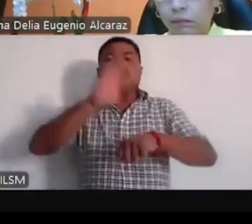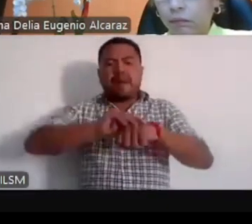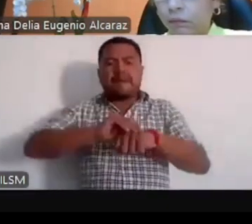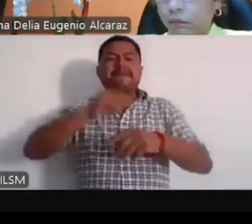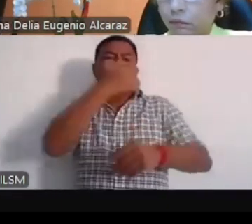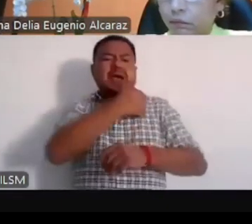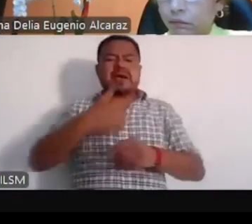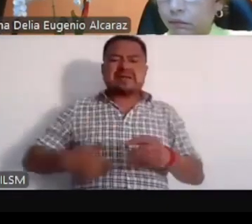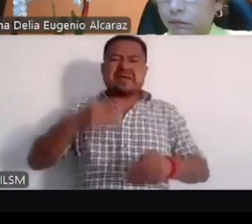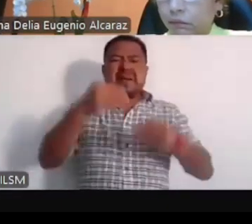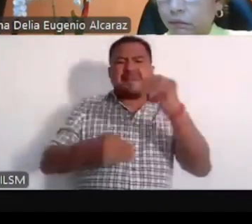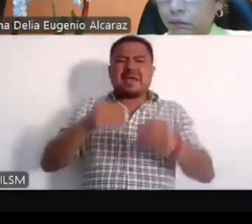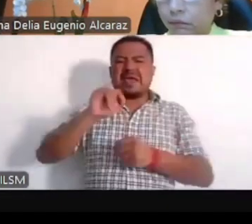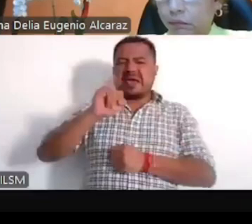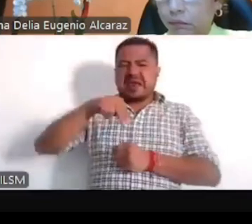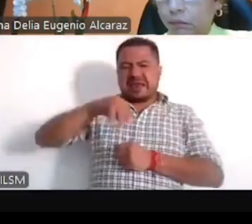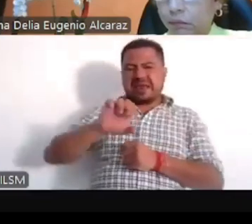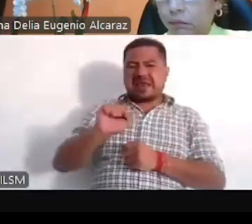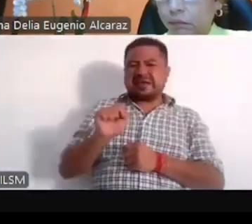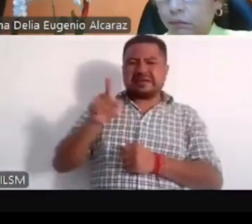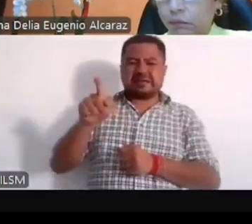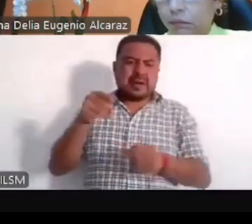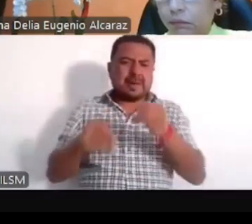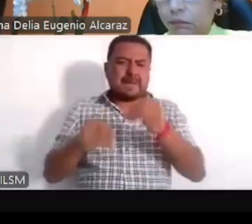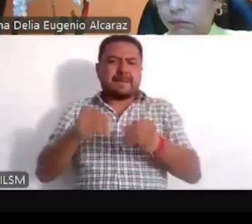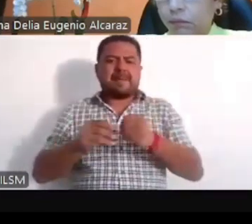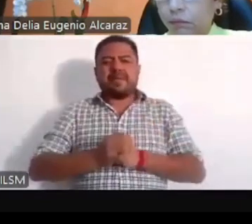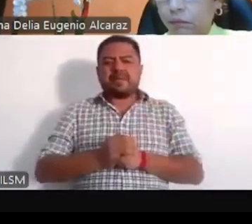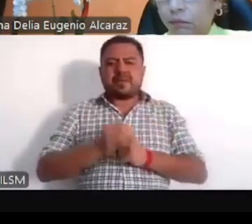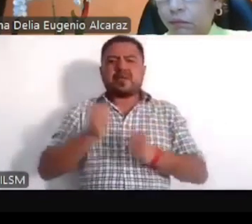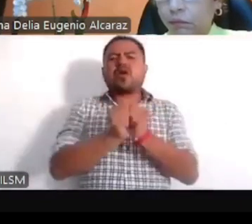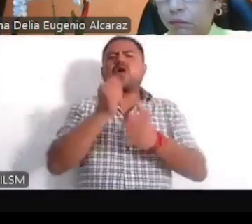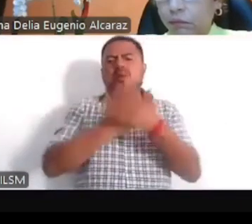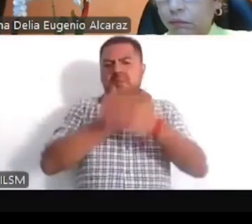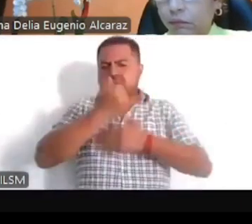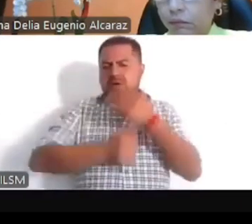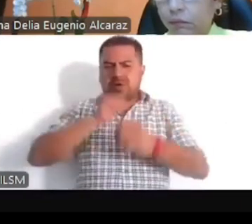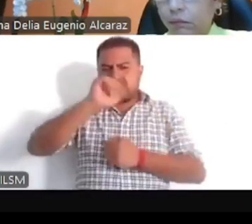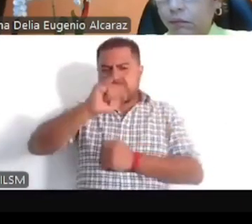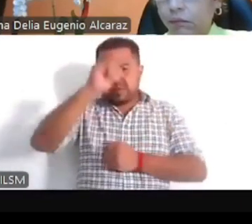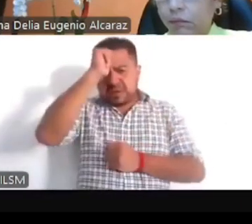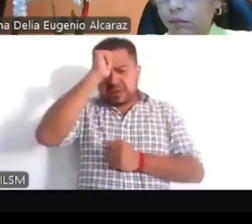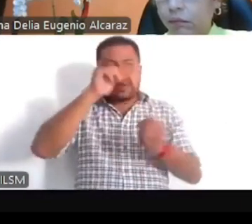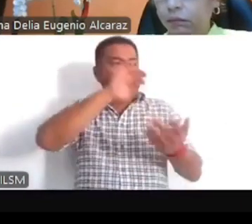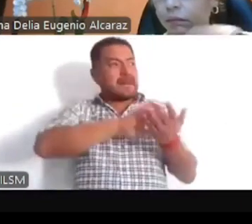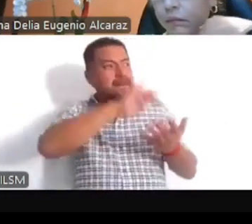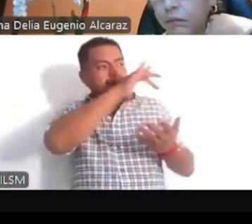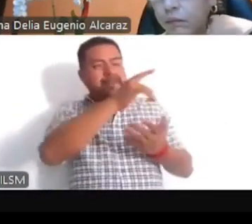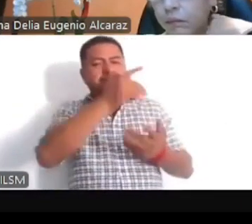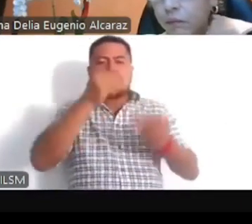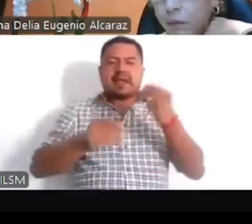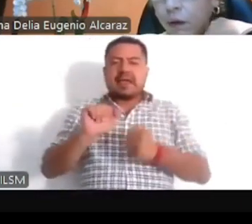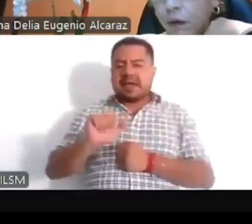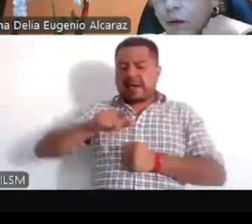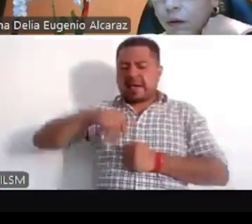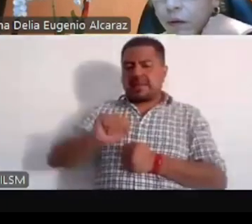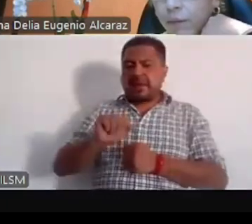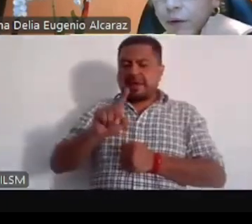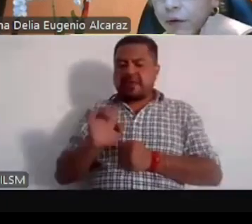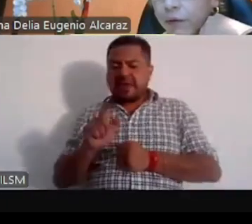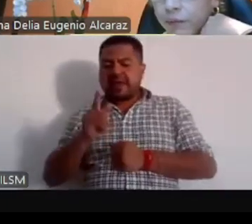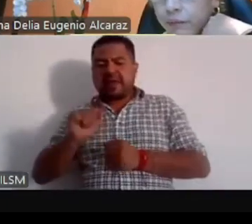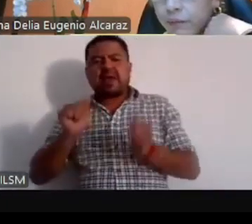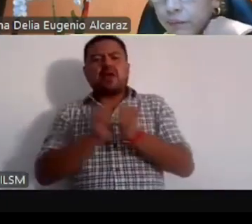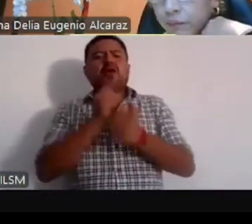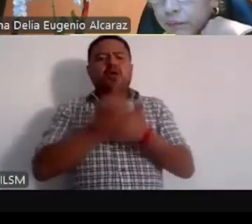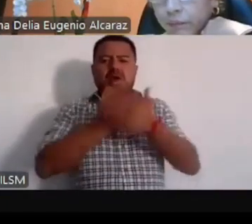presidenta magistrado José betancur Salgado con el proyecto Gracias magistrado magistrada almad Eugenio caraz con